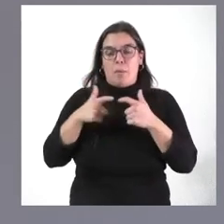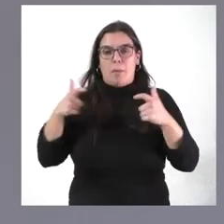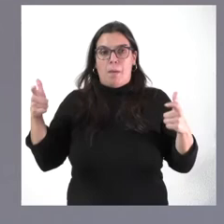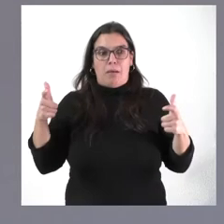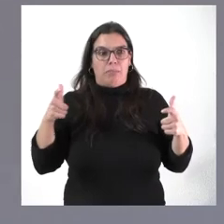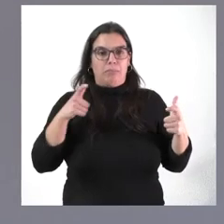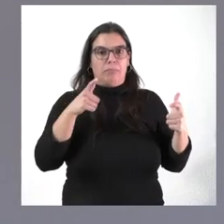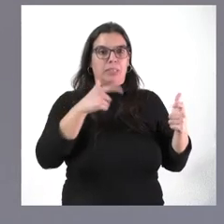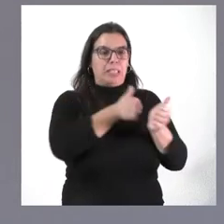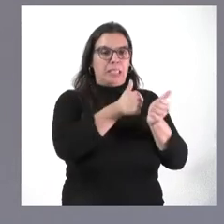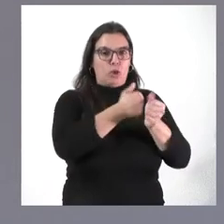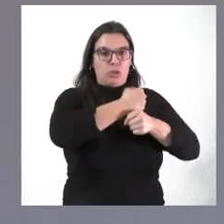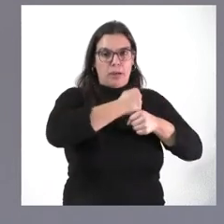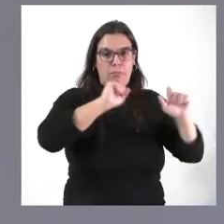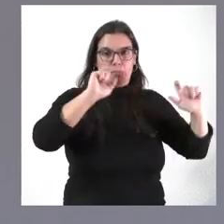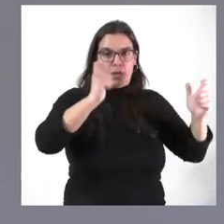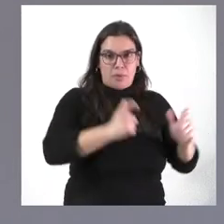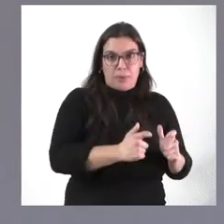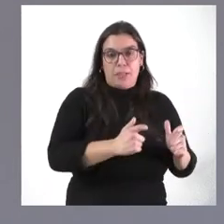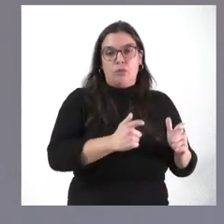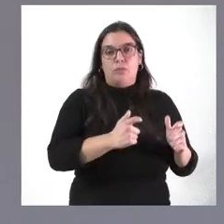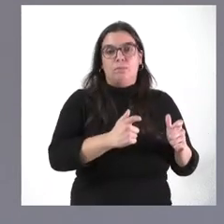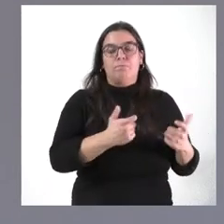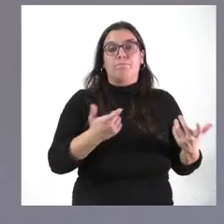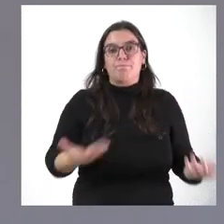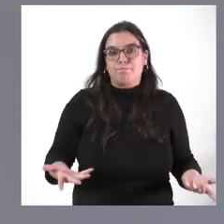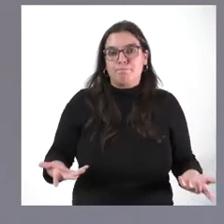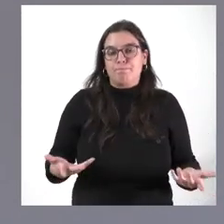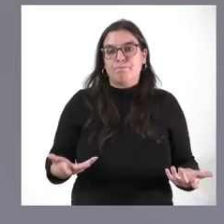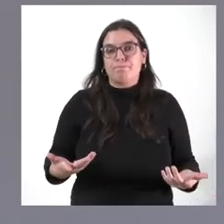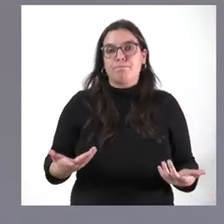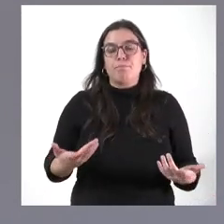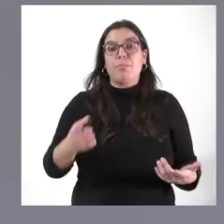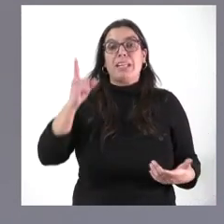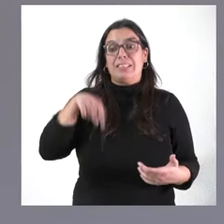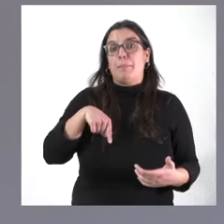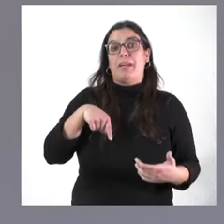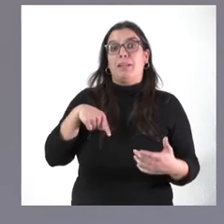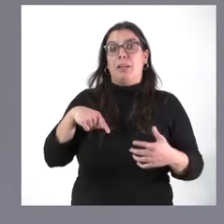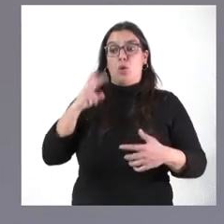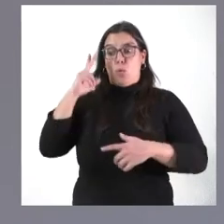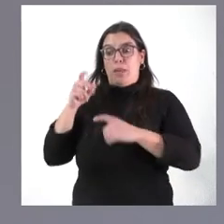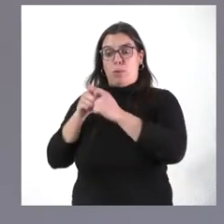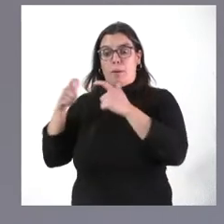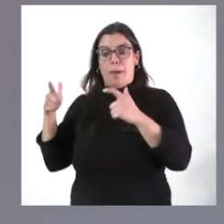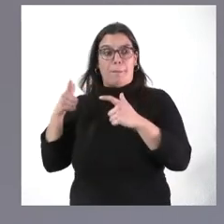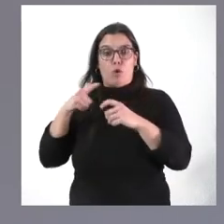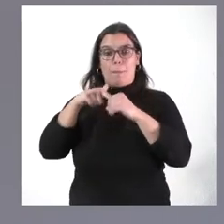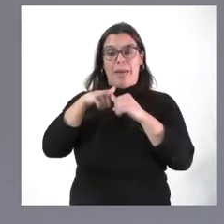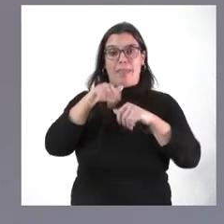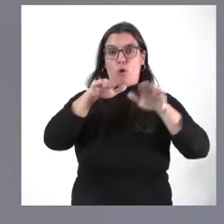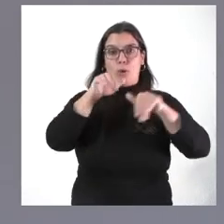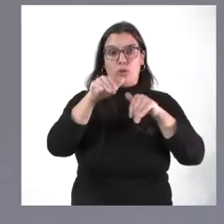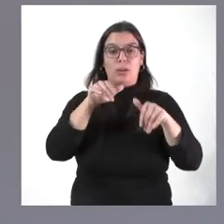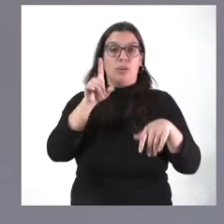a este tipo de formación pero a su vez una insuficiente convocatoria de plazas a nivel nacional porque es un